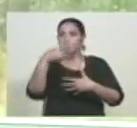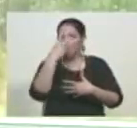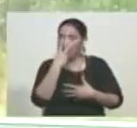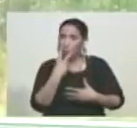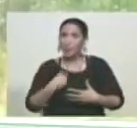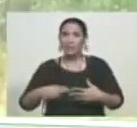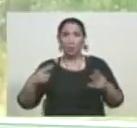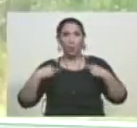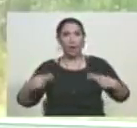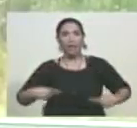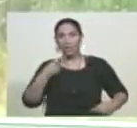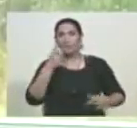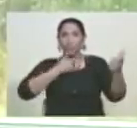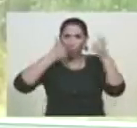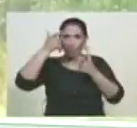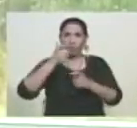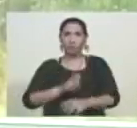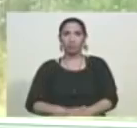comandante.